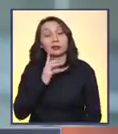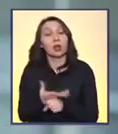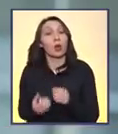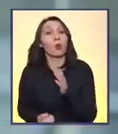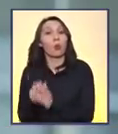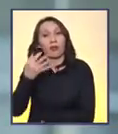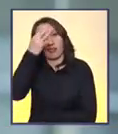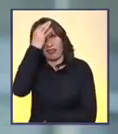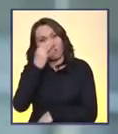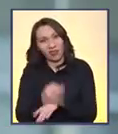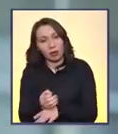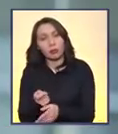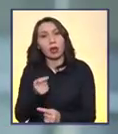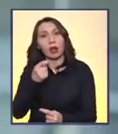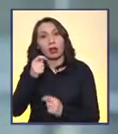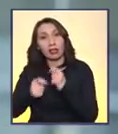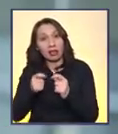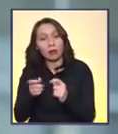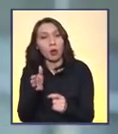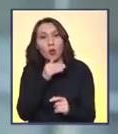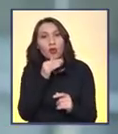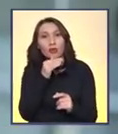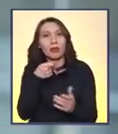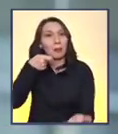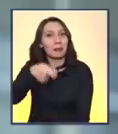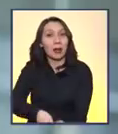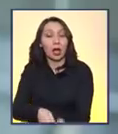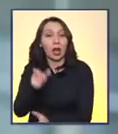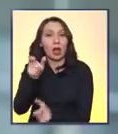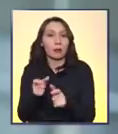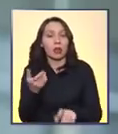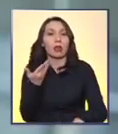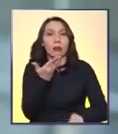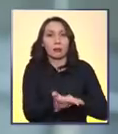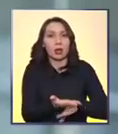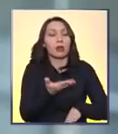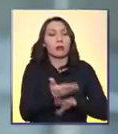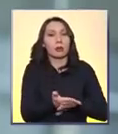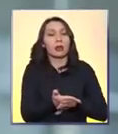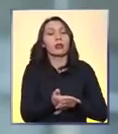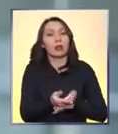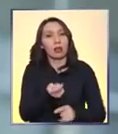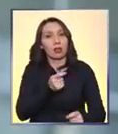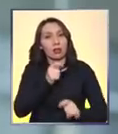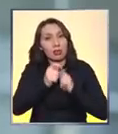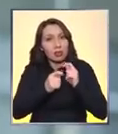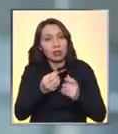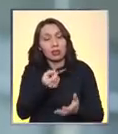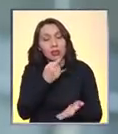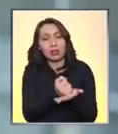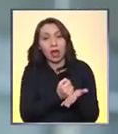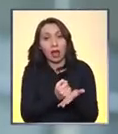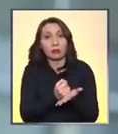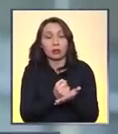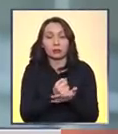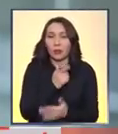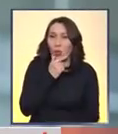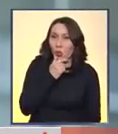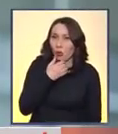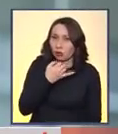nuevos tratamientos que no están arancelados y que la gente está recurriendo y accediendo a tratamientos que se ponen en duda si